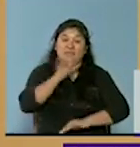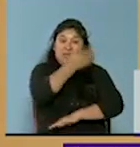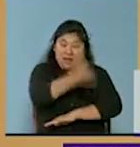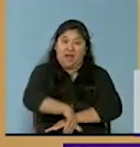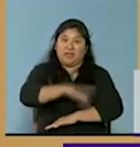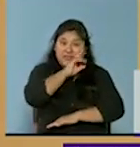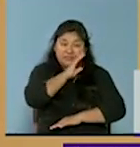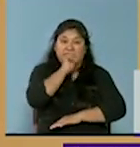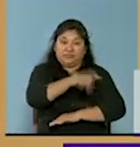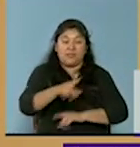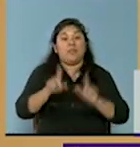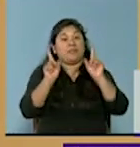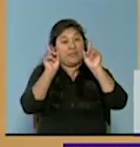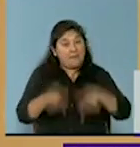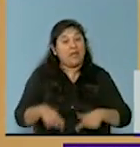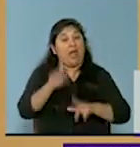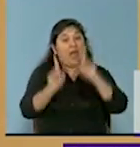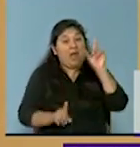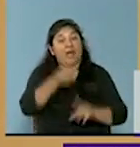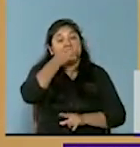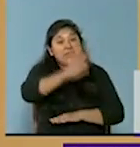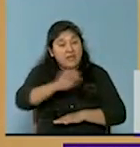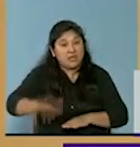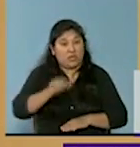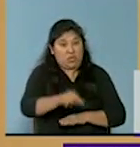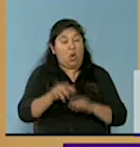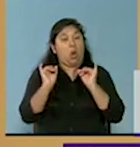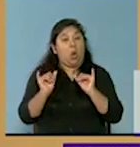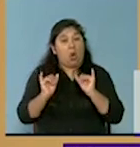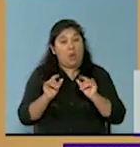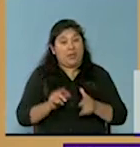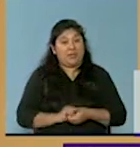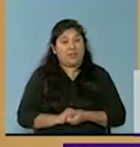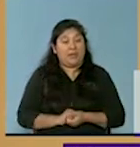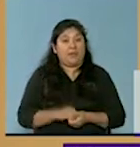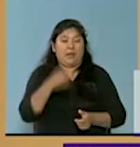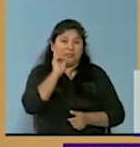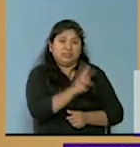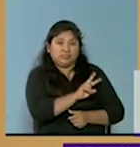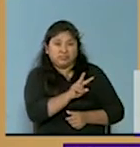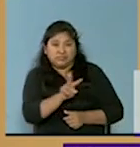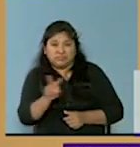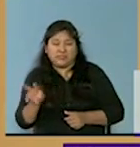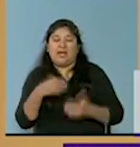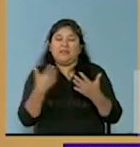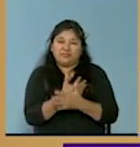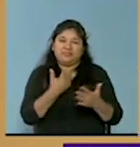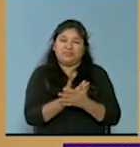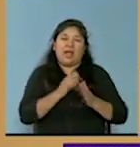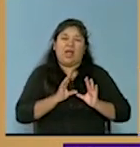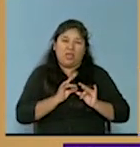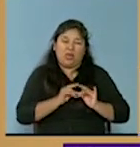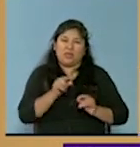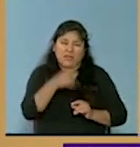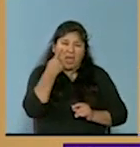se hay un par de niños en calle hay jóvenes y realmente es más doloroso porque tienen